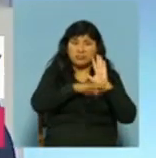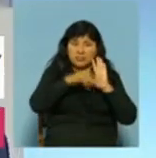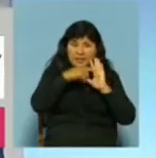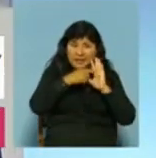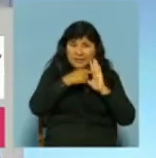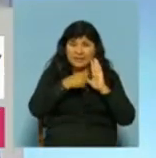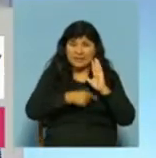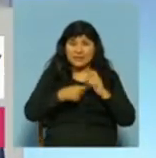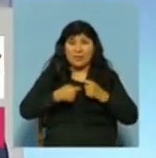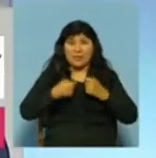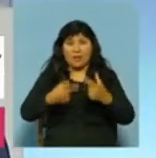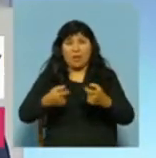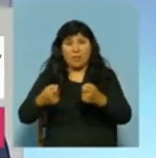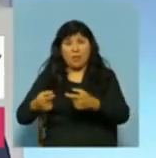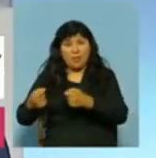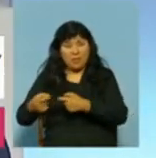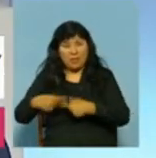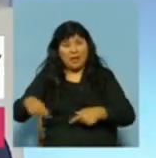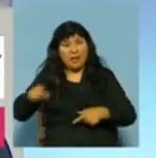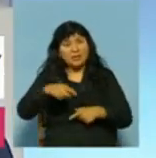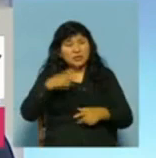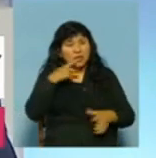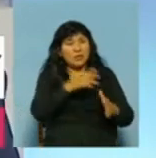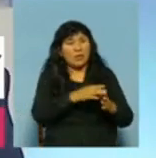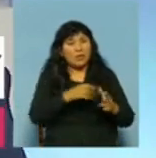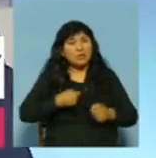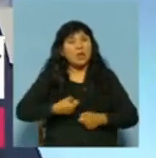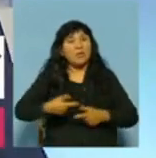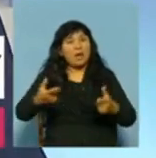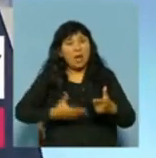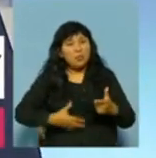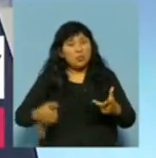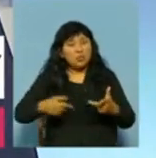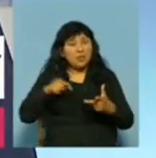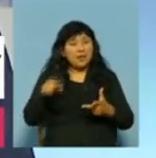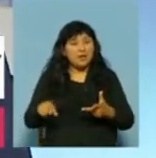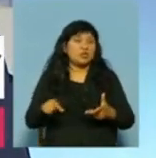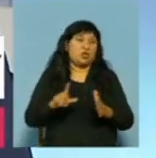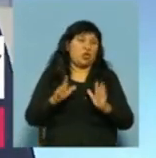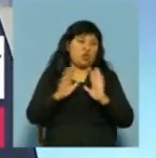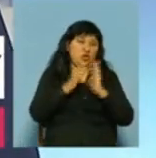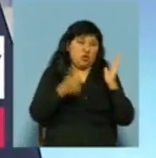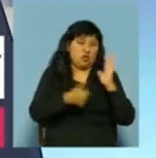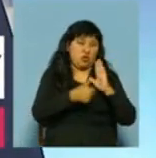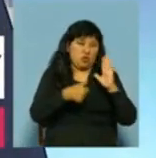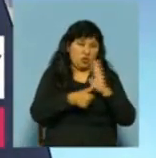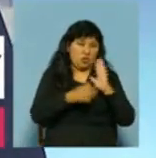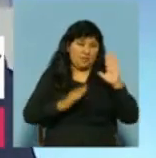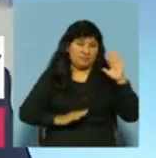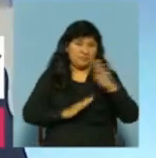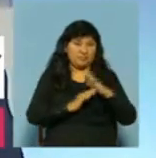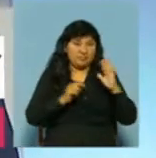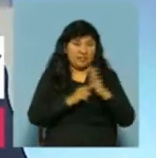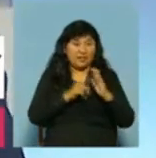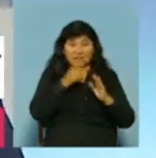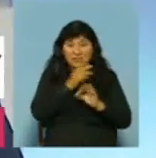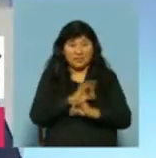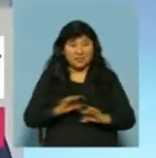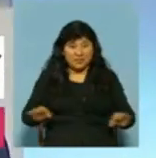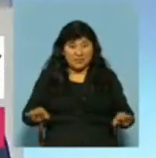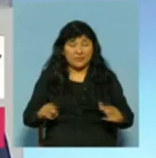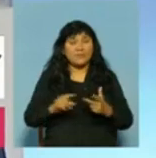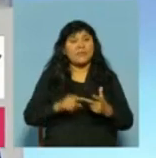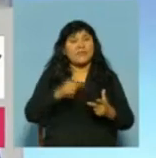habla de alberto fernández de la responsabilidad que tuvo el kirchnerismo en los últimos 12 años qué responsabilidad le da macri tam en los